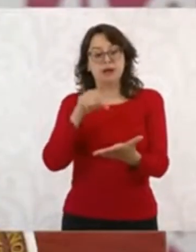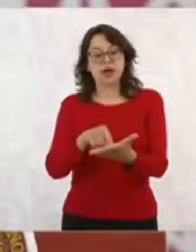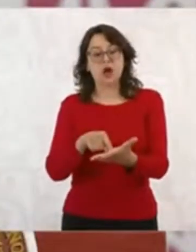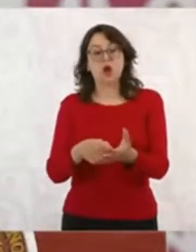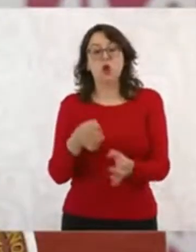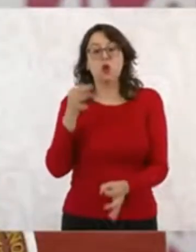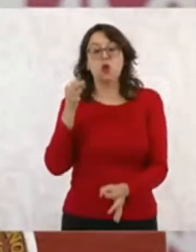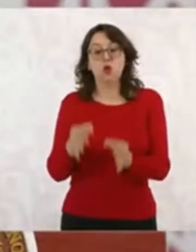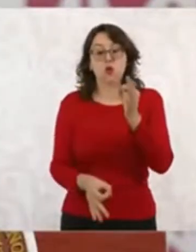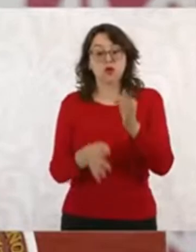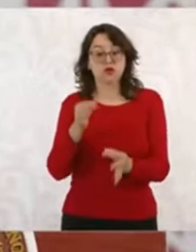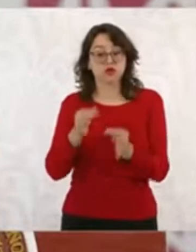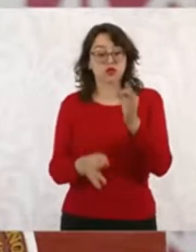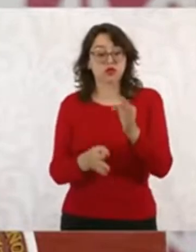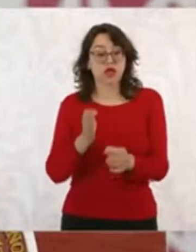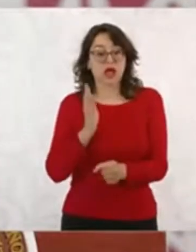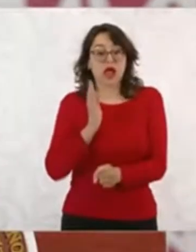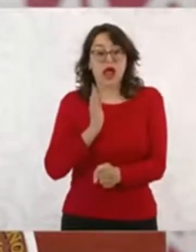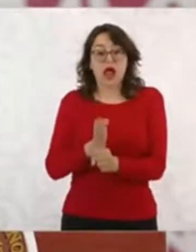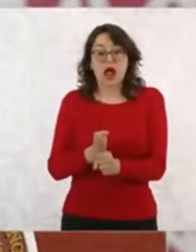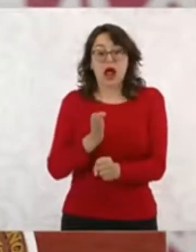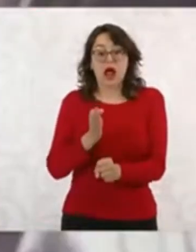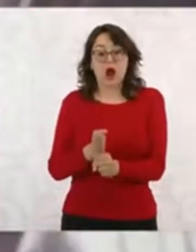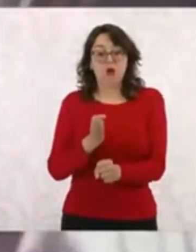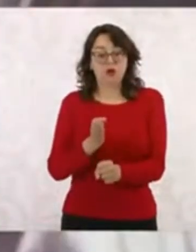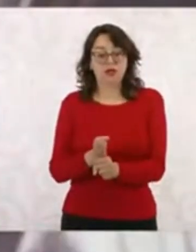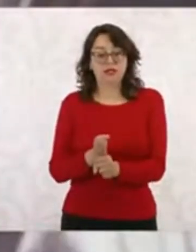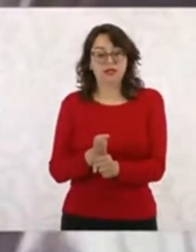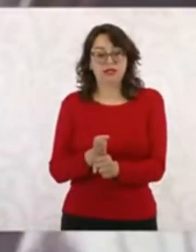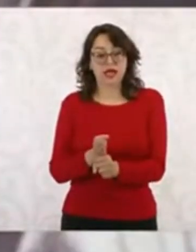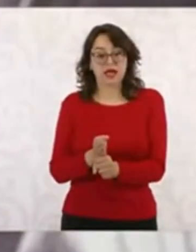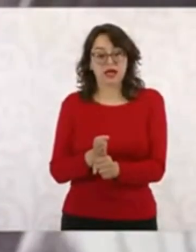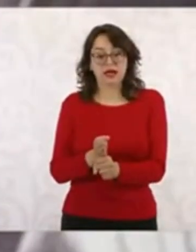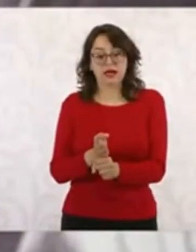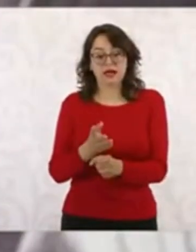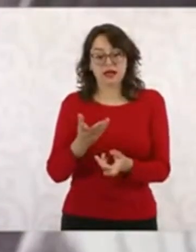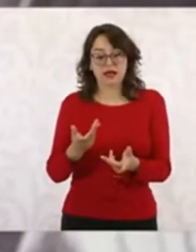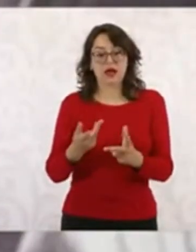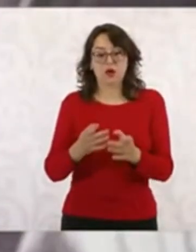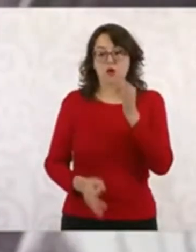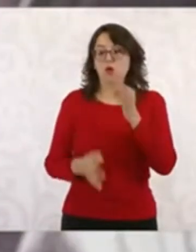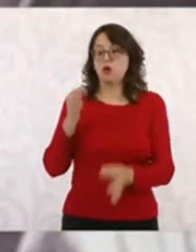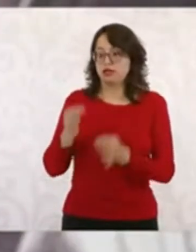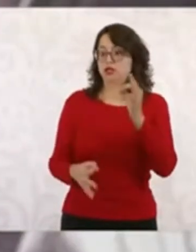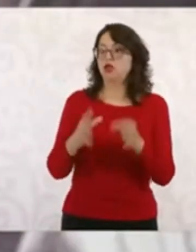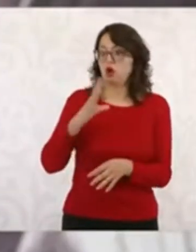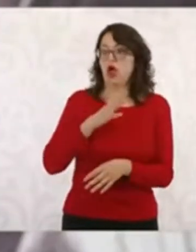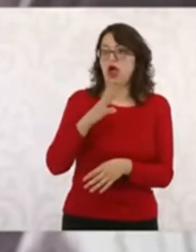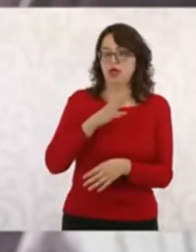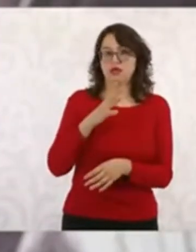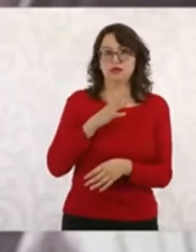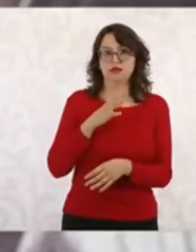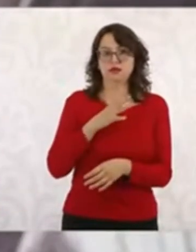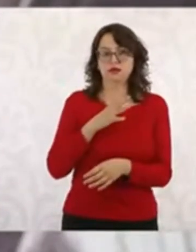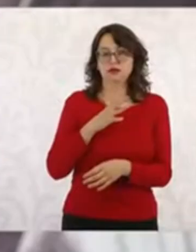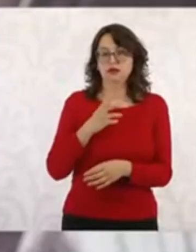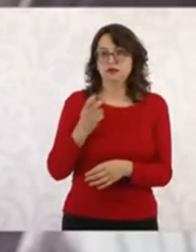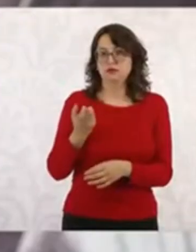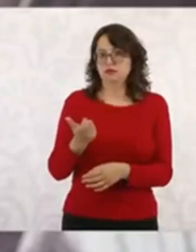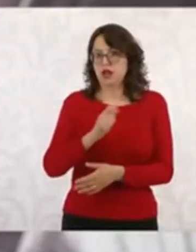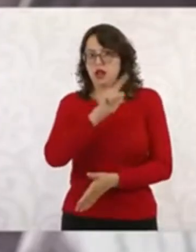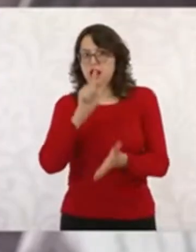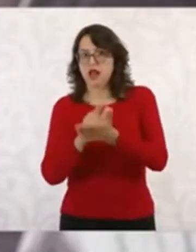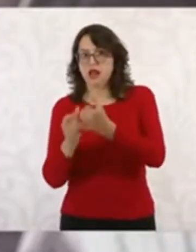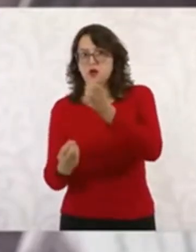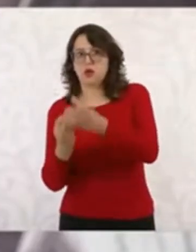juicios en curso, no se pueden modificar las suspensiones que ya se otorgaron, No se pueden